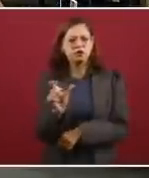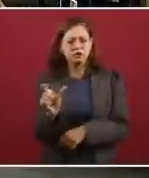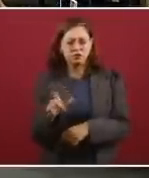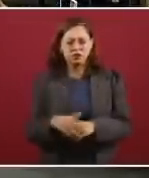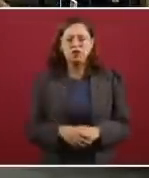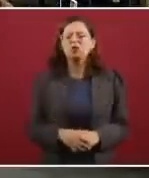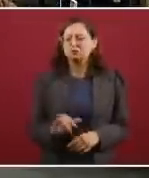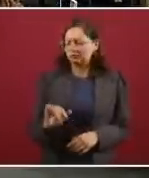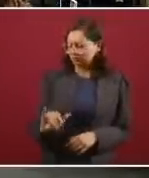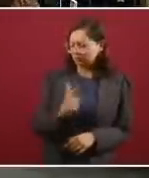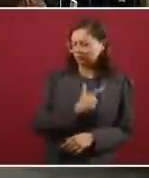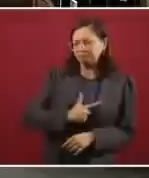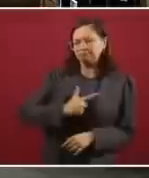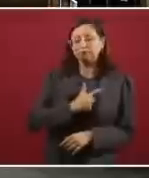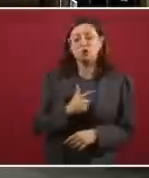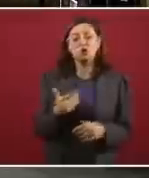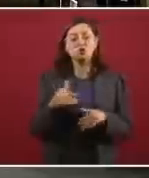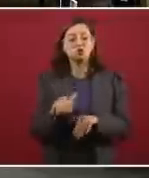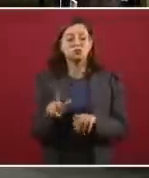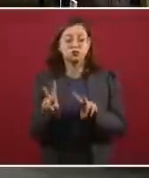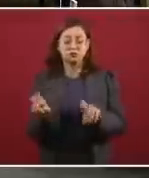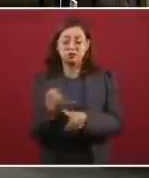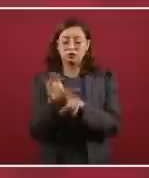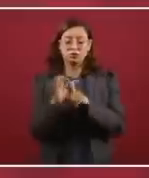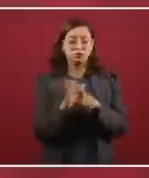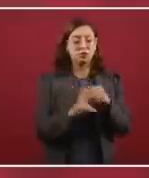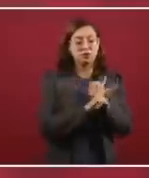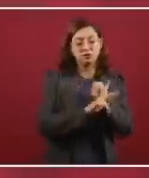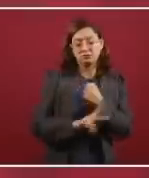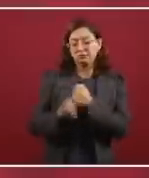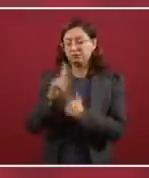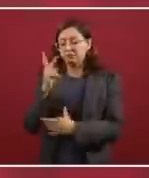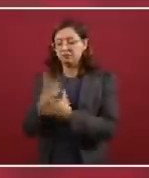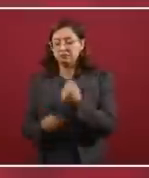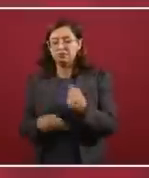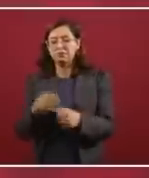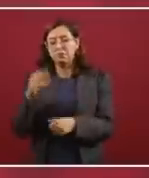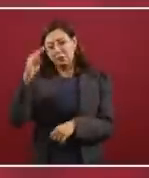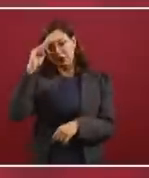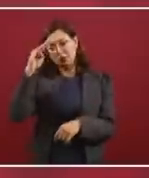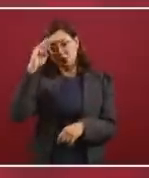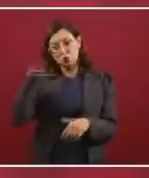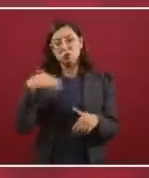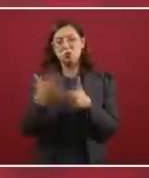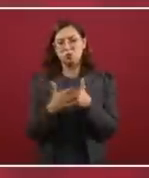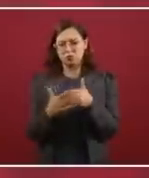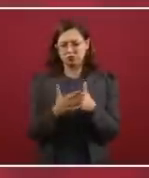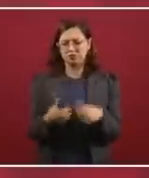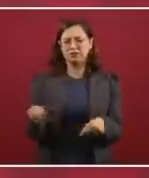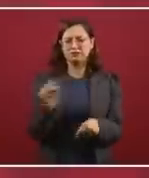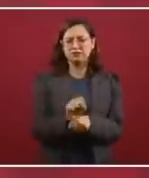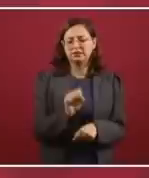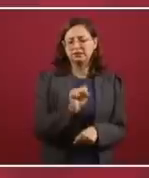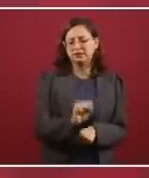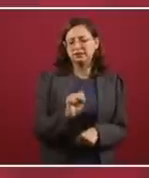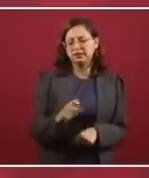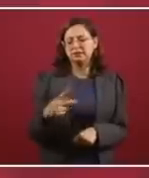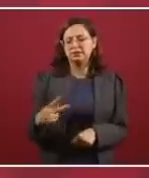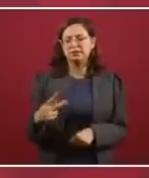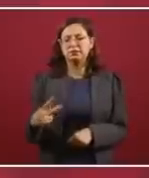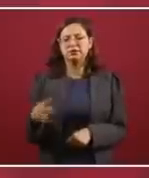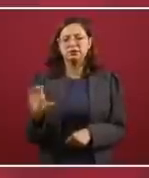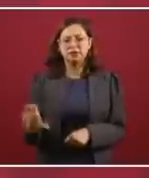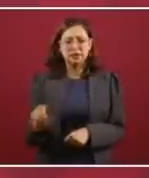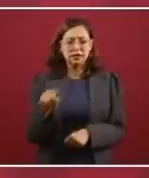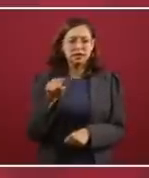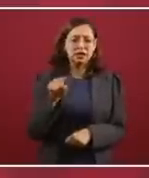armas, estimo que la próxima semana la Secretaría de Seguridad Pública convoque para dar a conocer